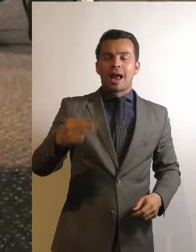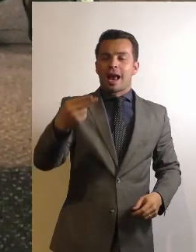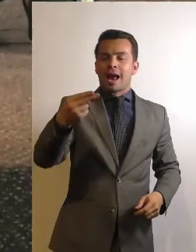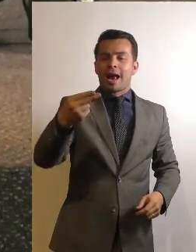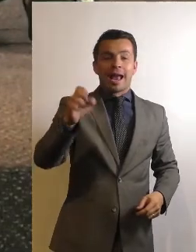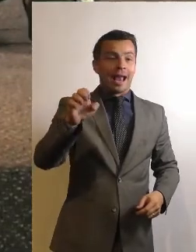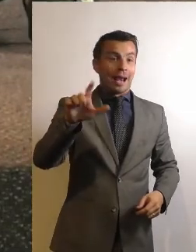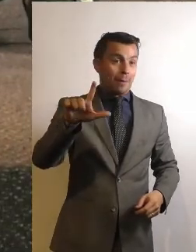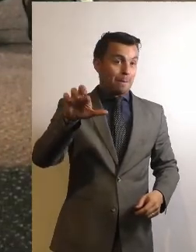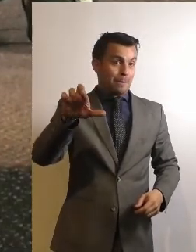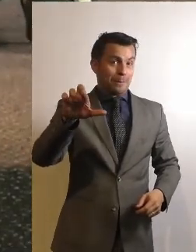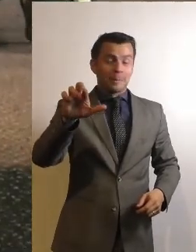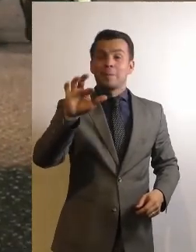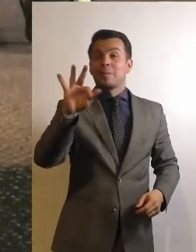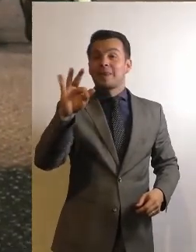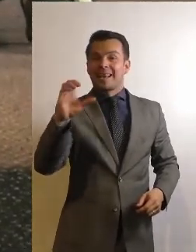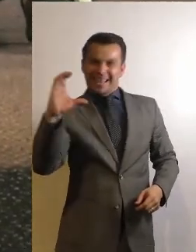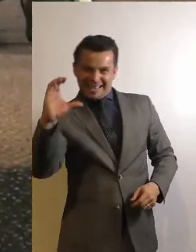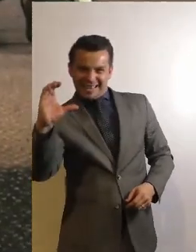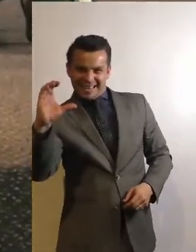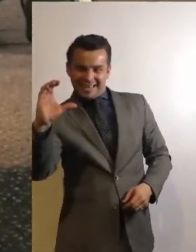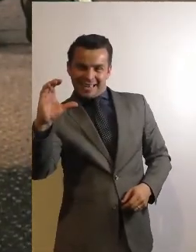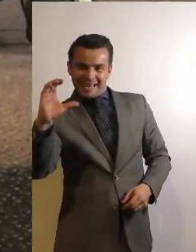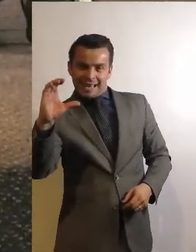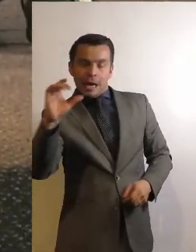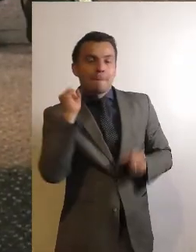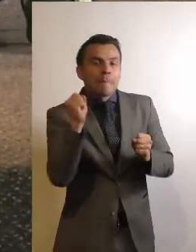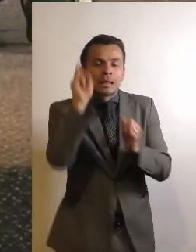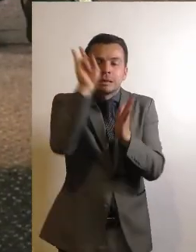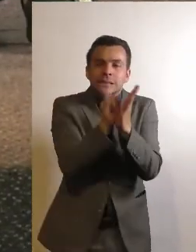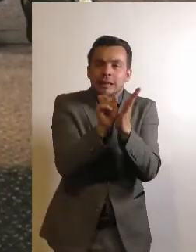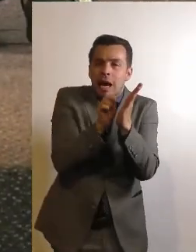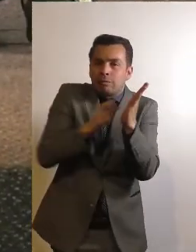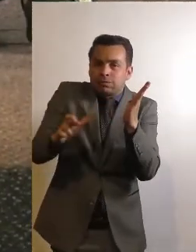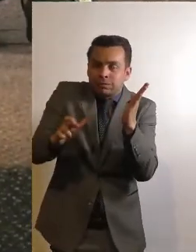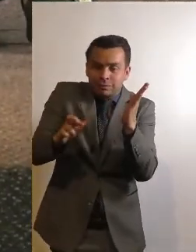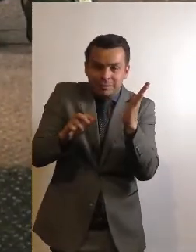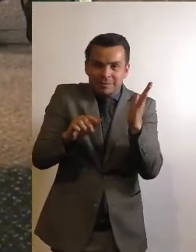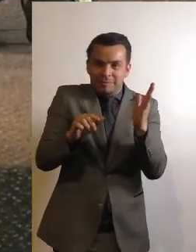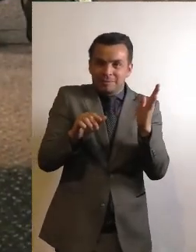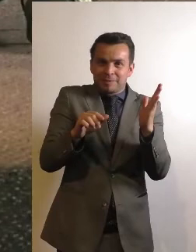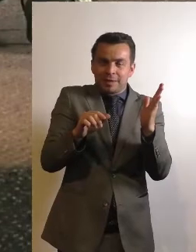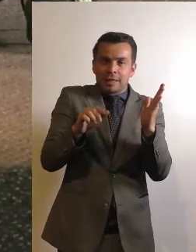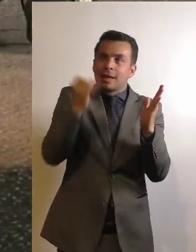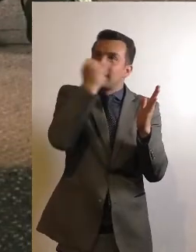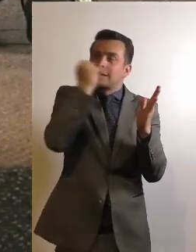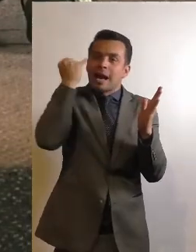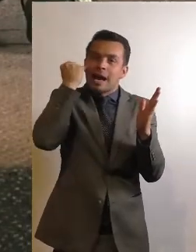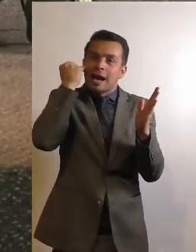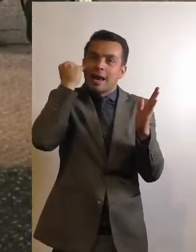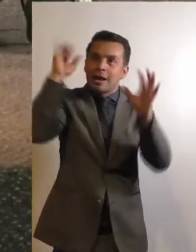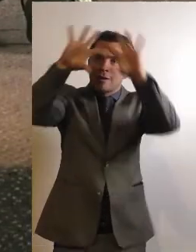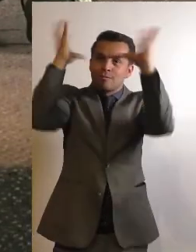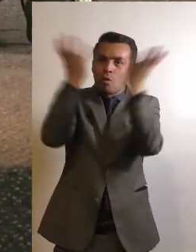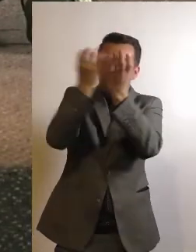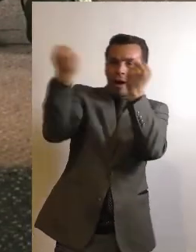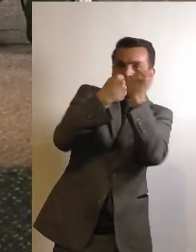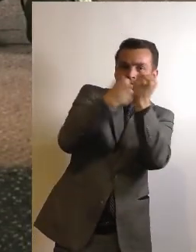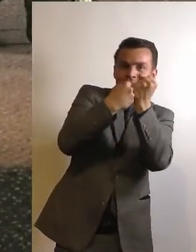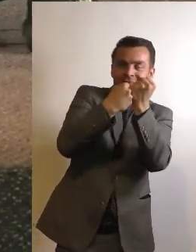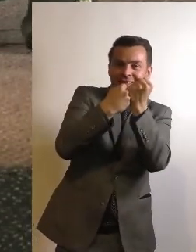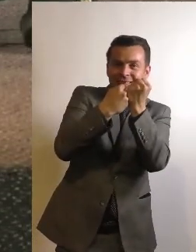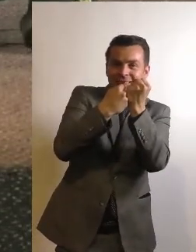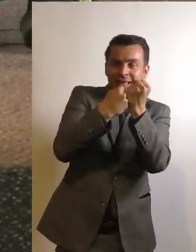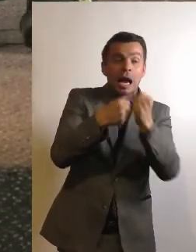estamos trabajando con startups de Colombia y el mundo, principalmente Israel, donde también invitamos a nuestra comunidad